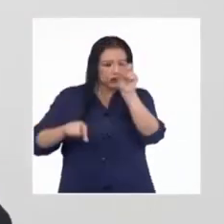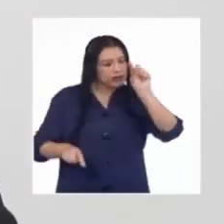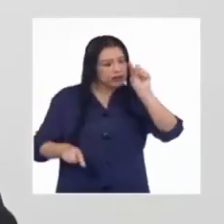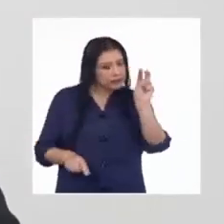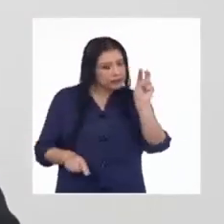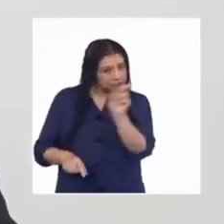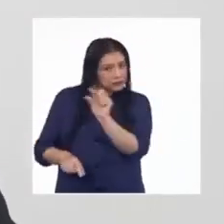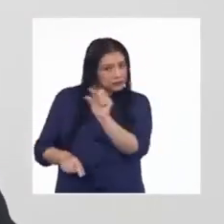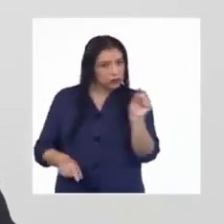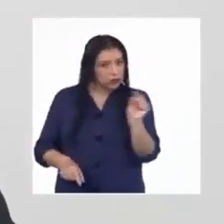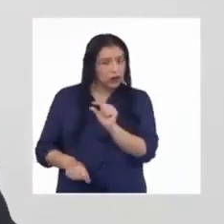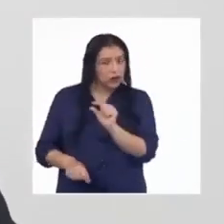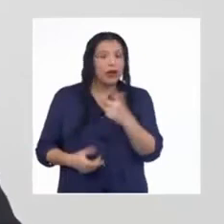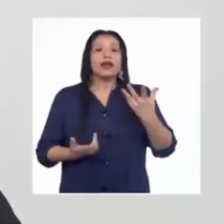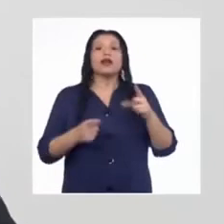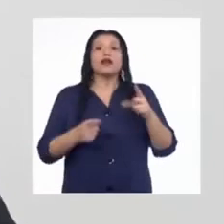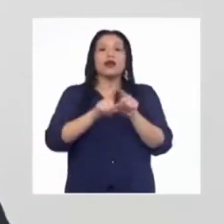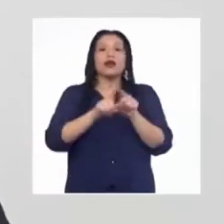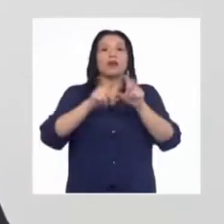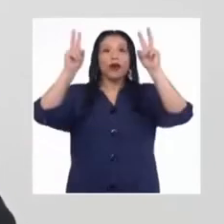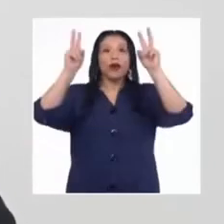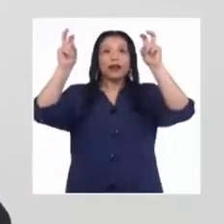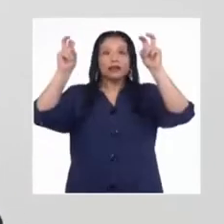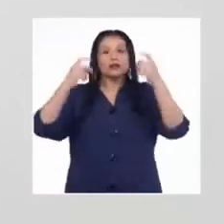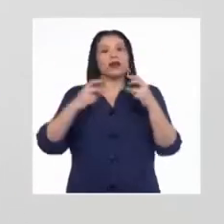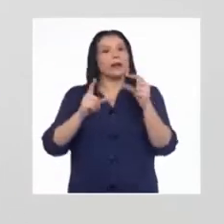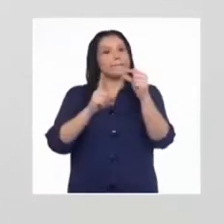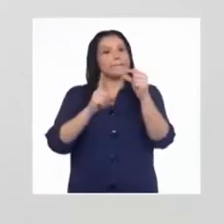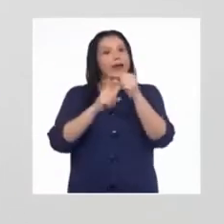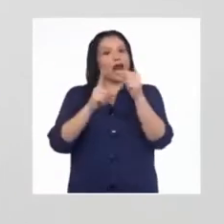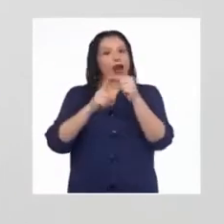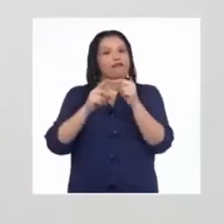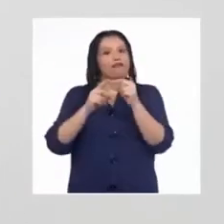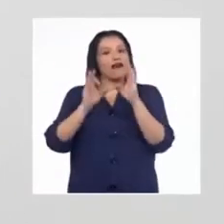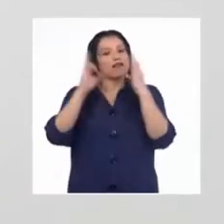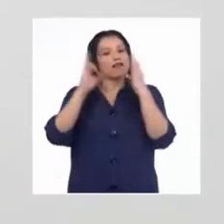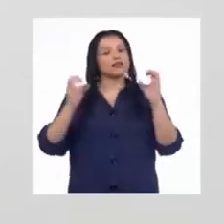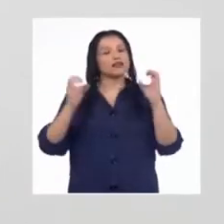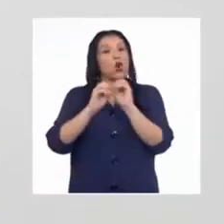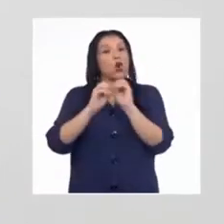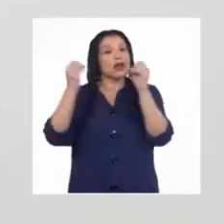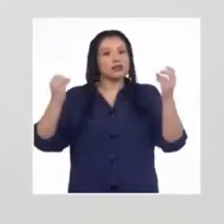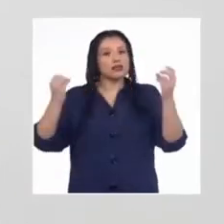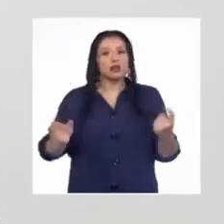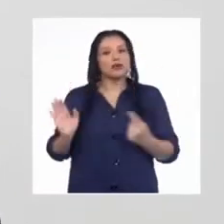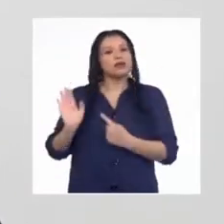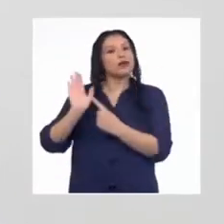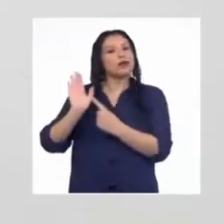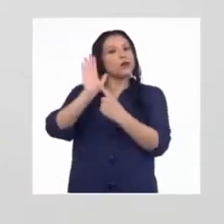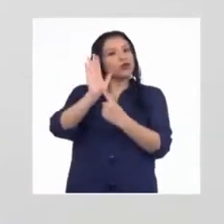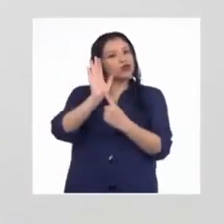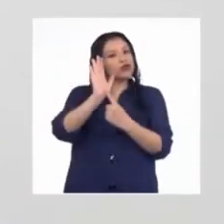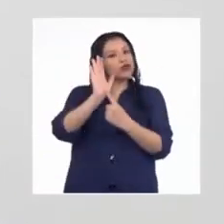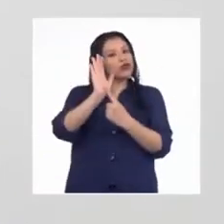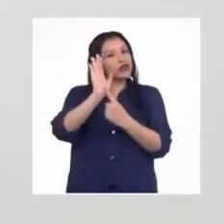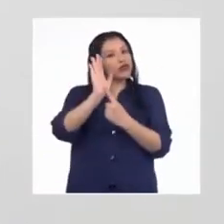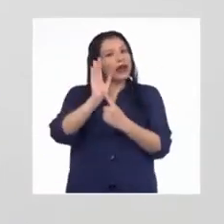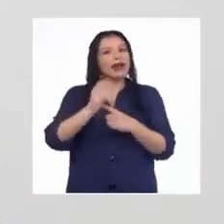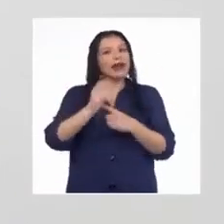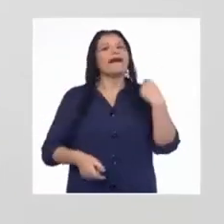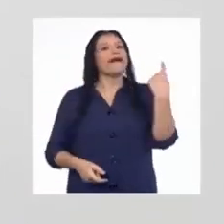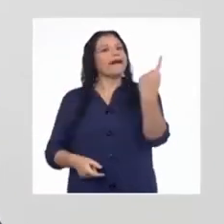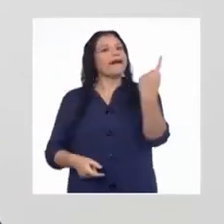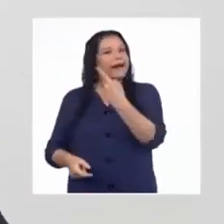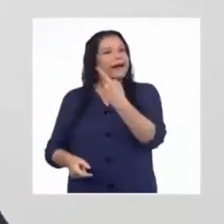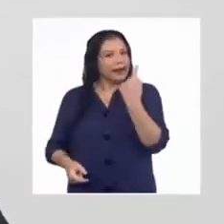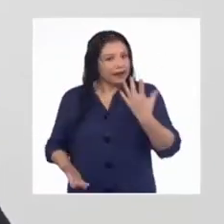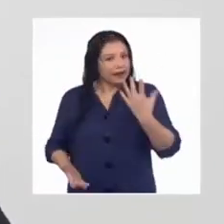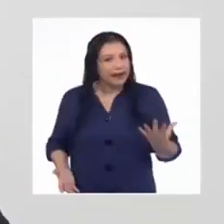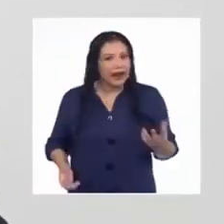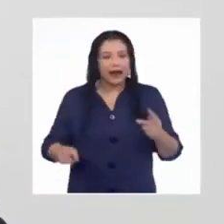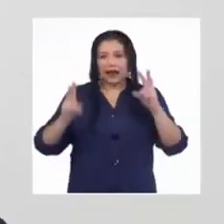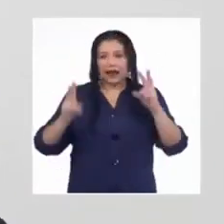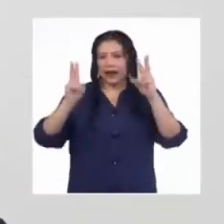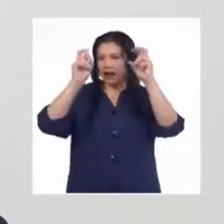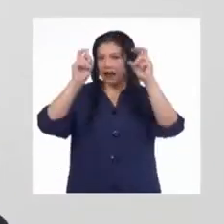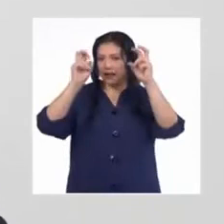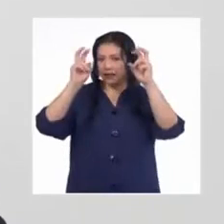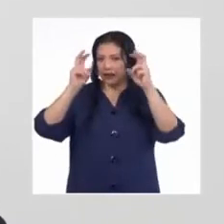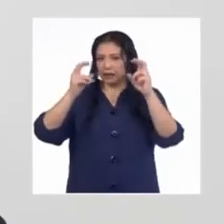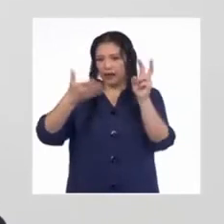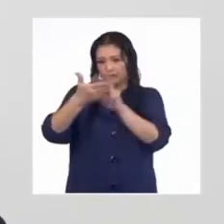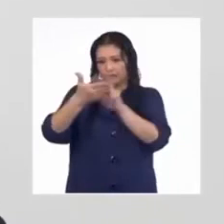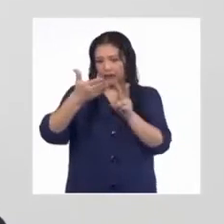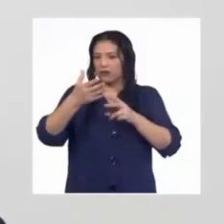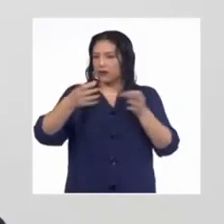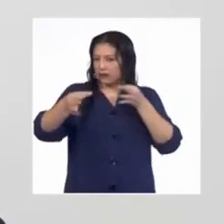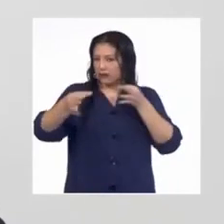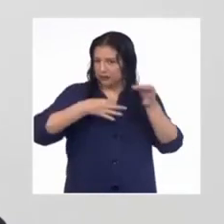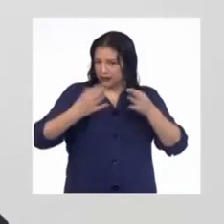título es la palabra, frase u oración que nos dará a conocer de manera general el tema sobre el cual